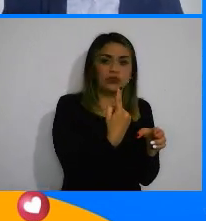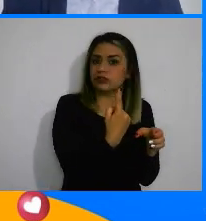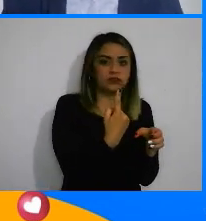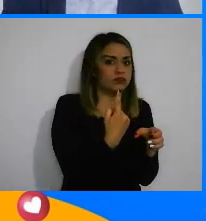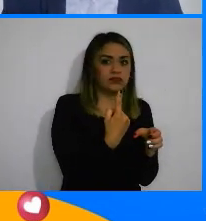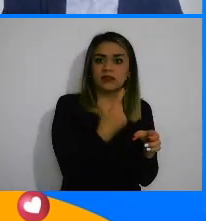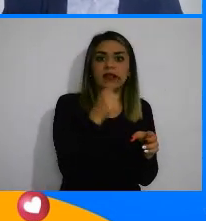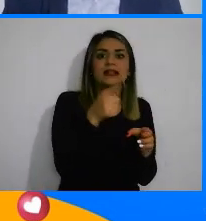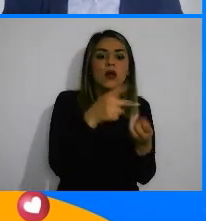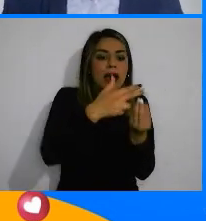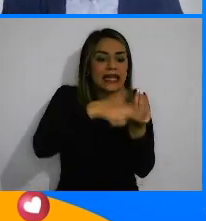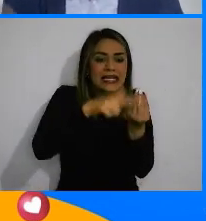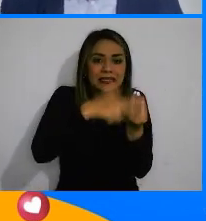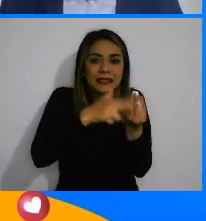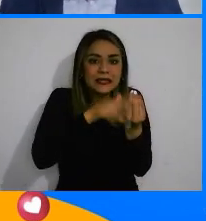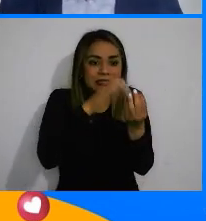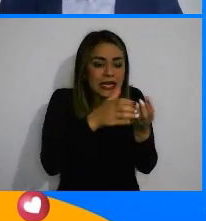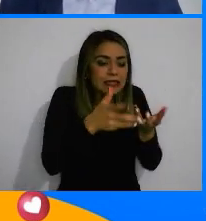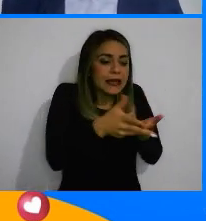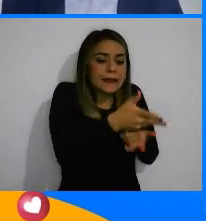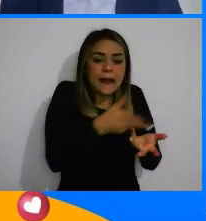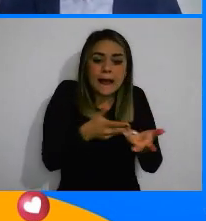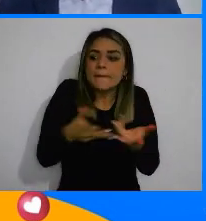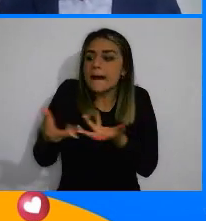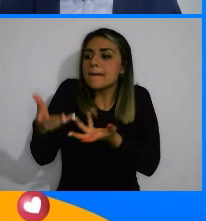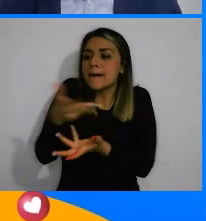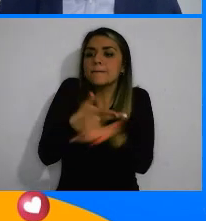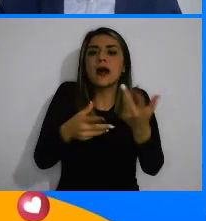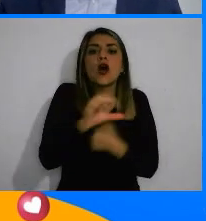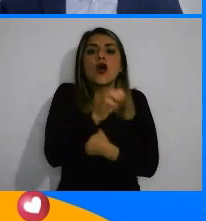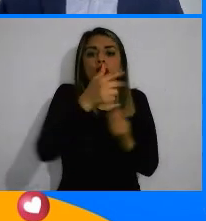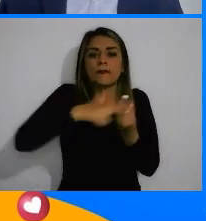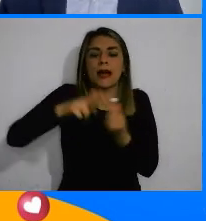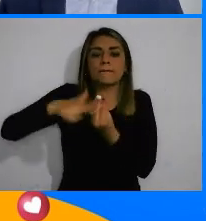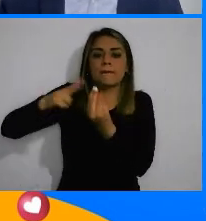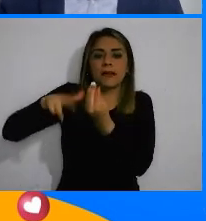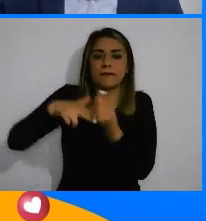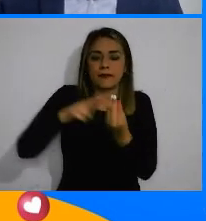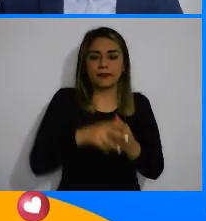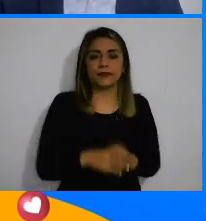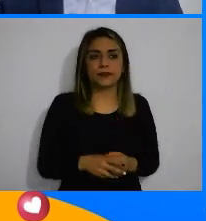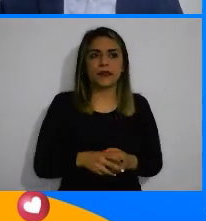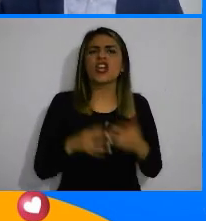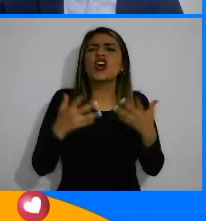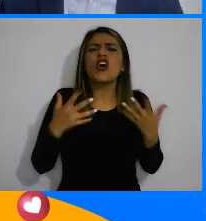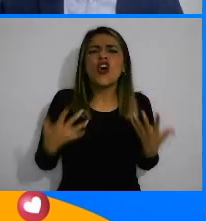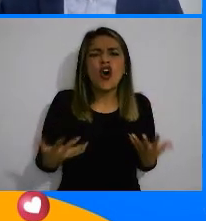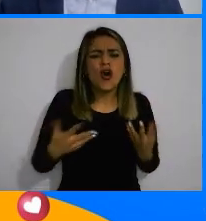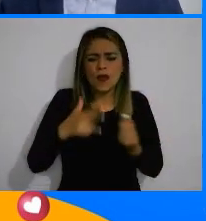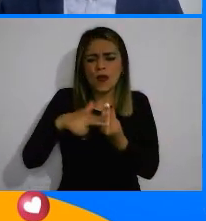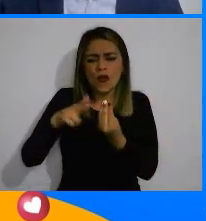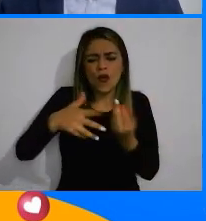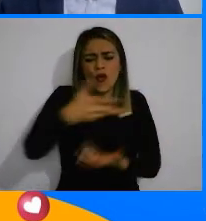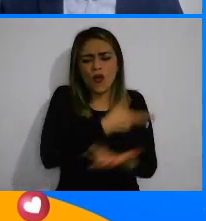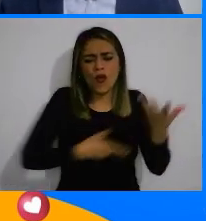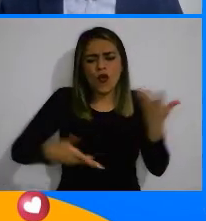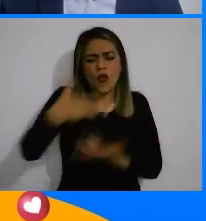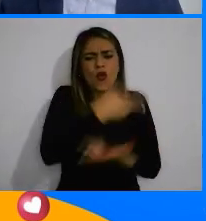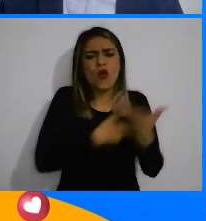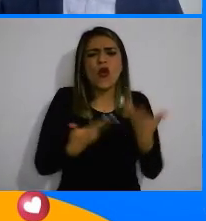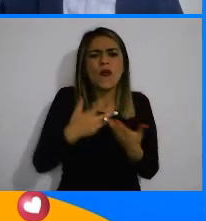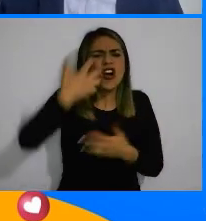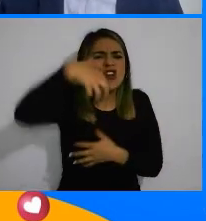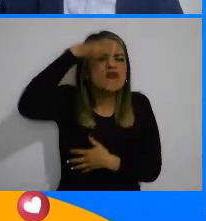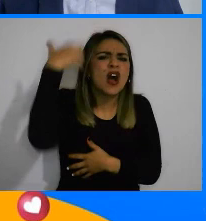que esa especie tiene que interactuar con otras especies. ¿Cómo interactúa la población de los